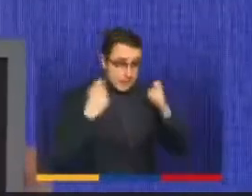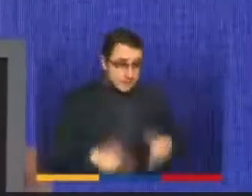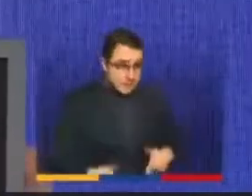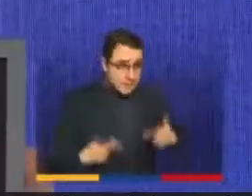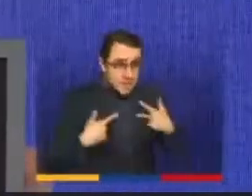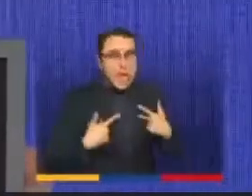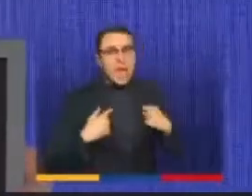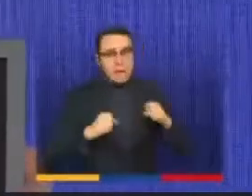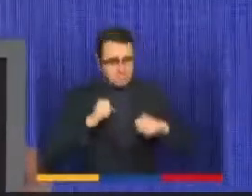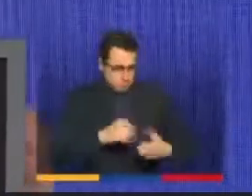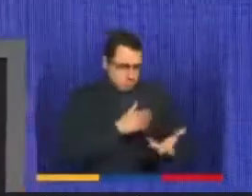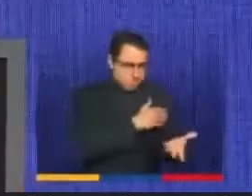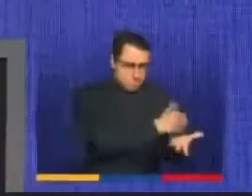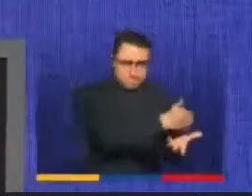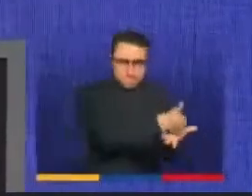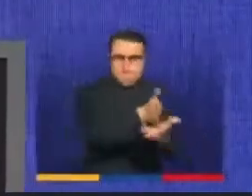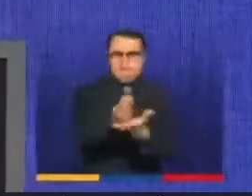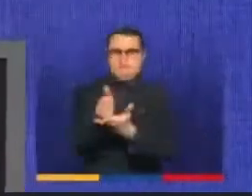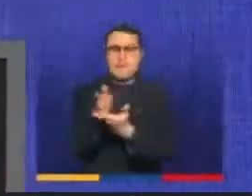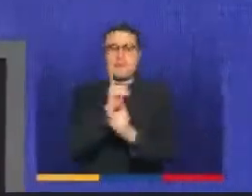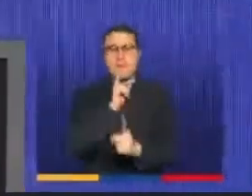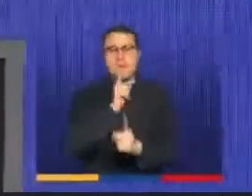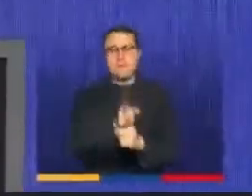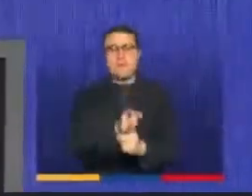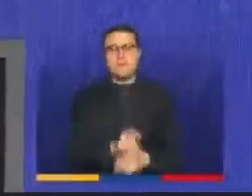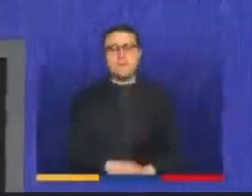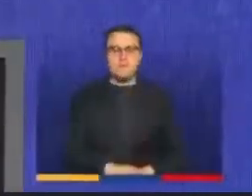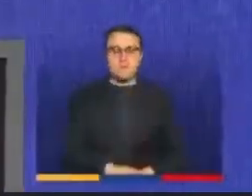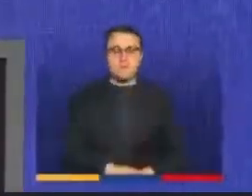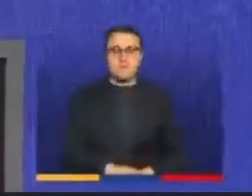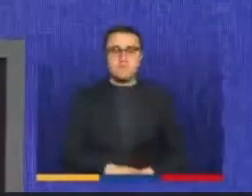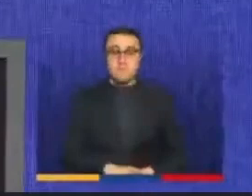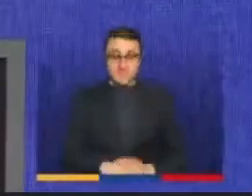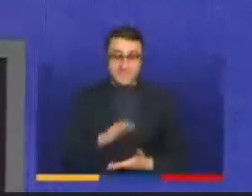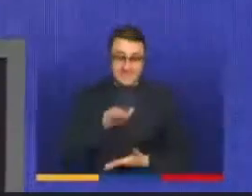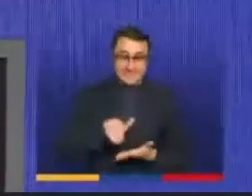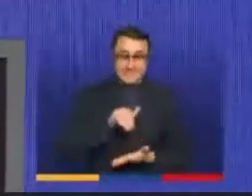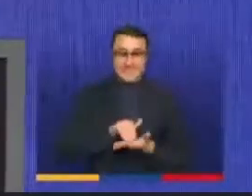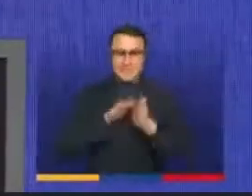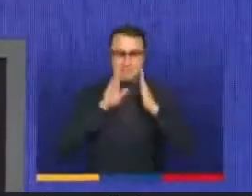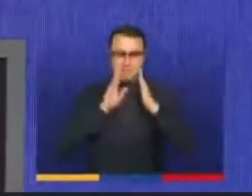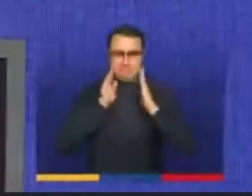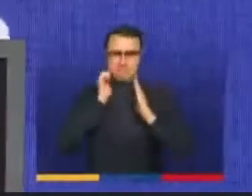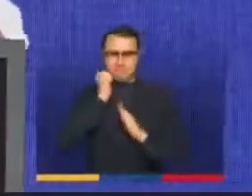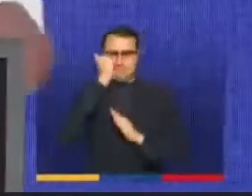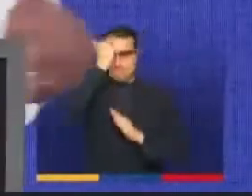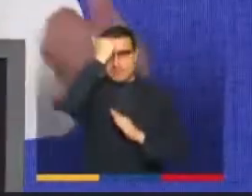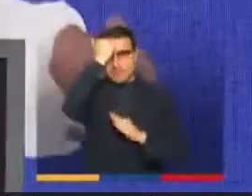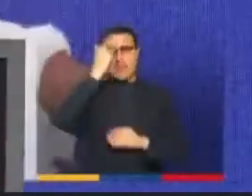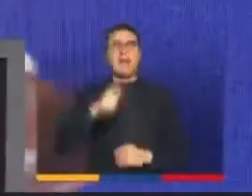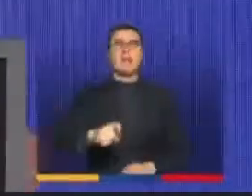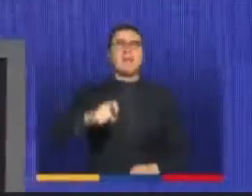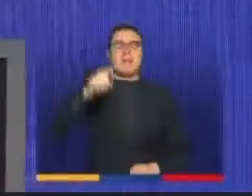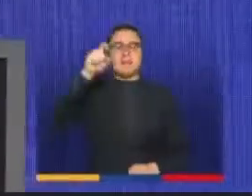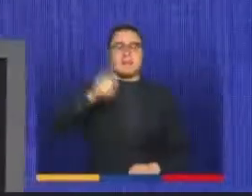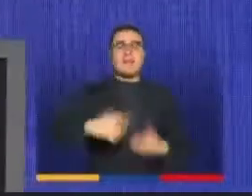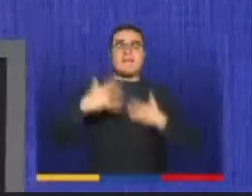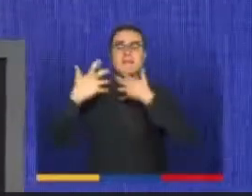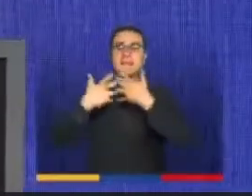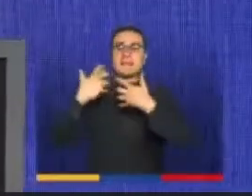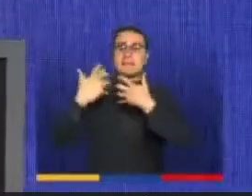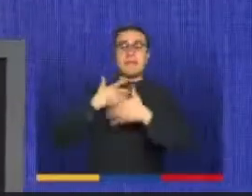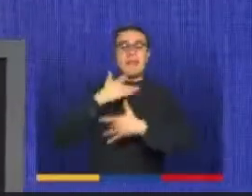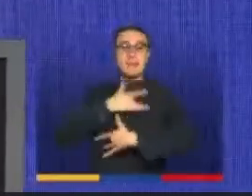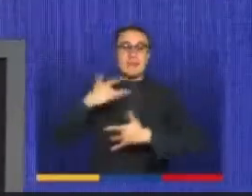vida. Esos centros de atención primaria implican una reorganización del sistema